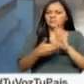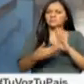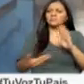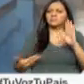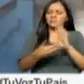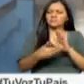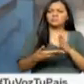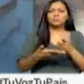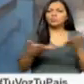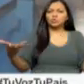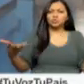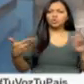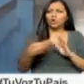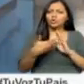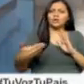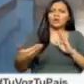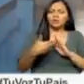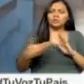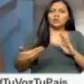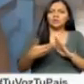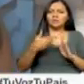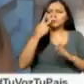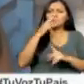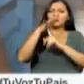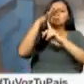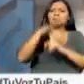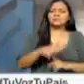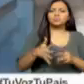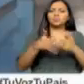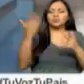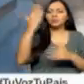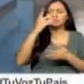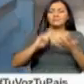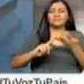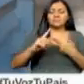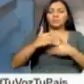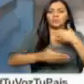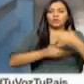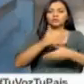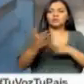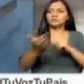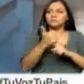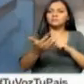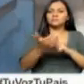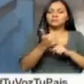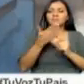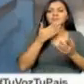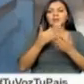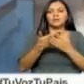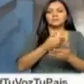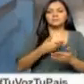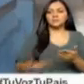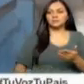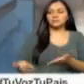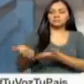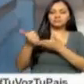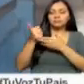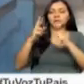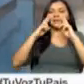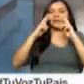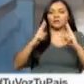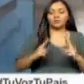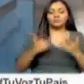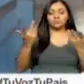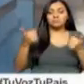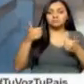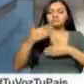que hacían apología de la discriminación. Hay un sinnúmero de procesos que hemos llevado con el Ejecutivo y hay que reconocer que hemos avanzado.